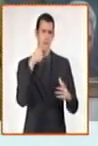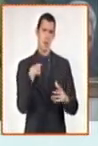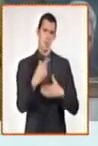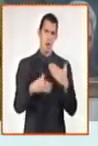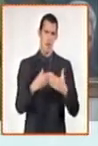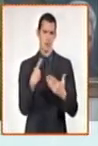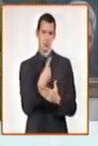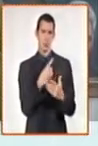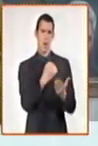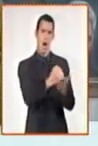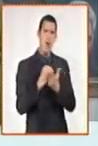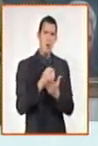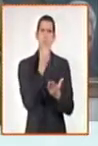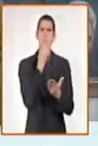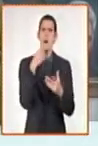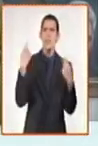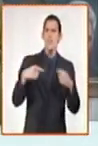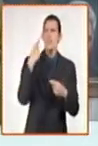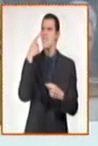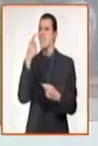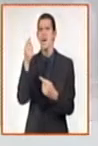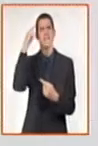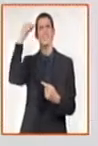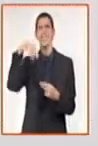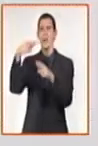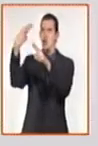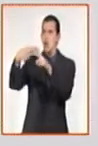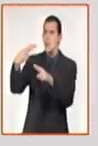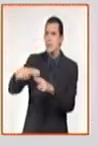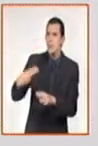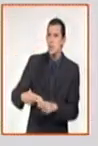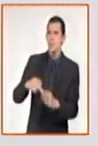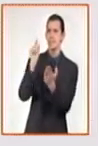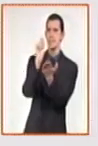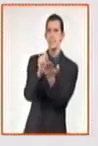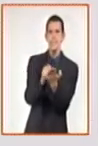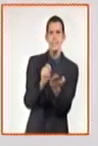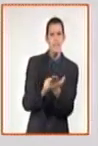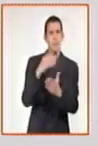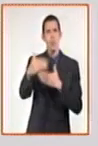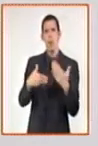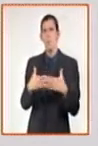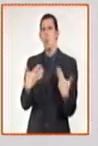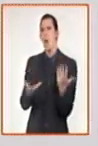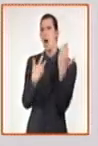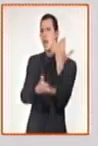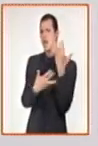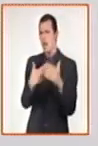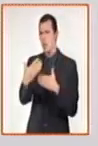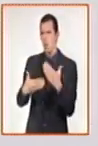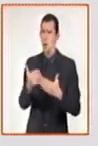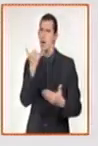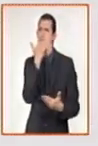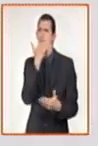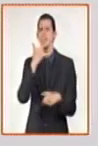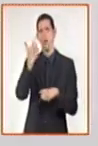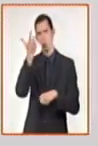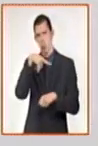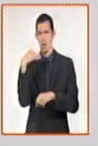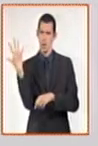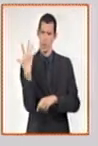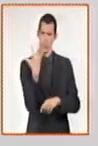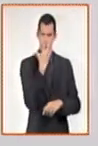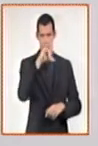nosotros con el sistema de la vivienda para poder en el menor tiempo posible poder tener la realidad de los daños. Para